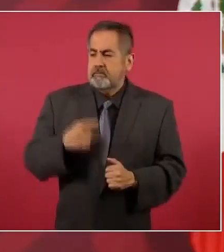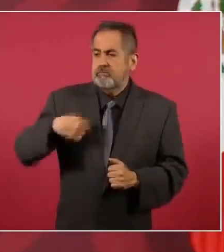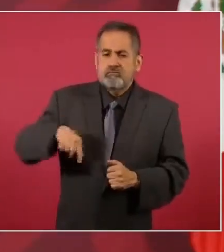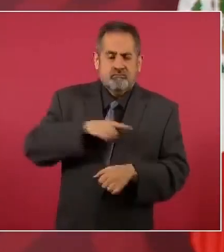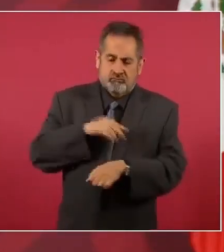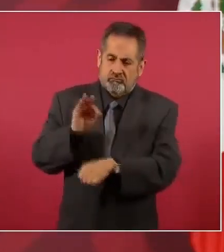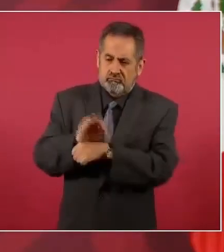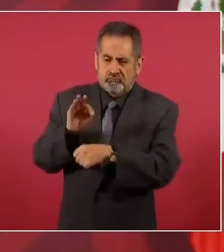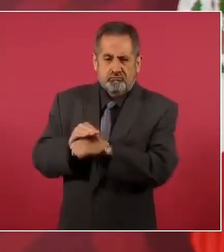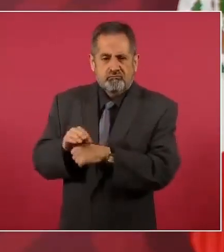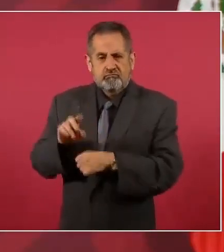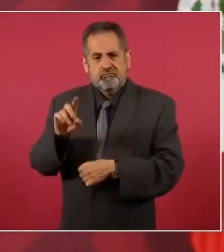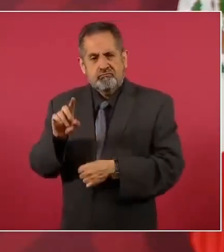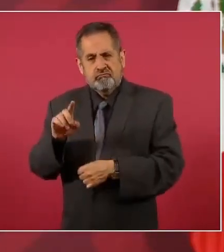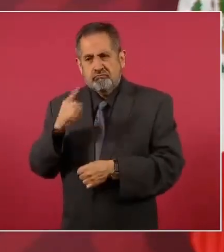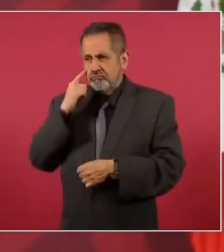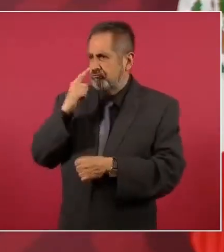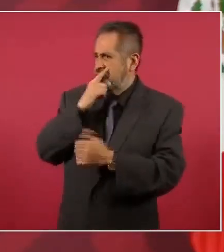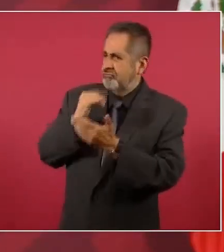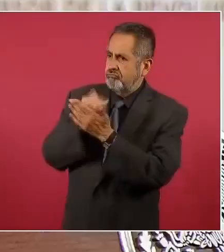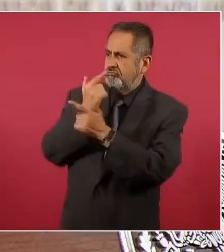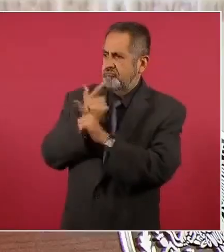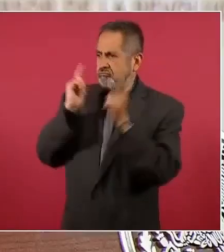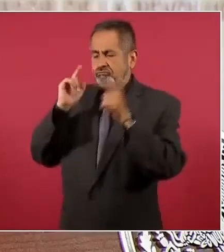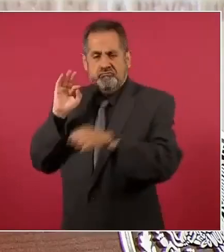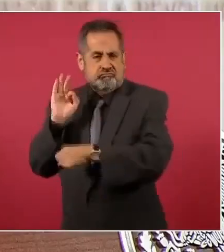defendiendo la democracia